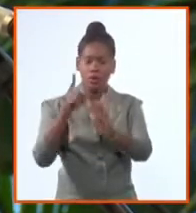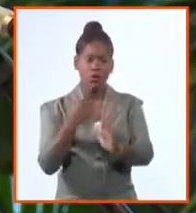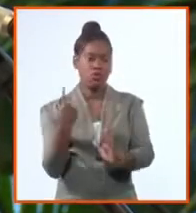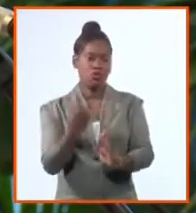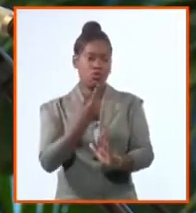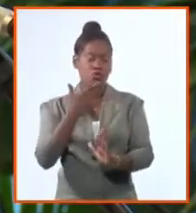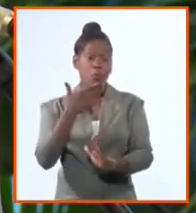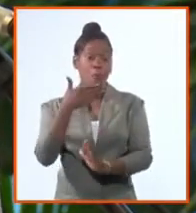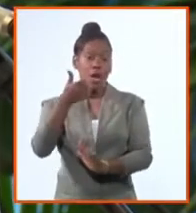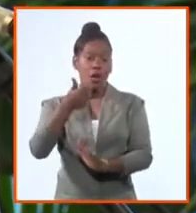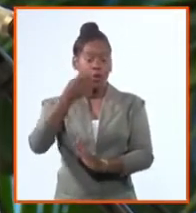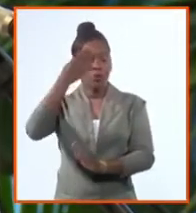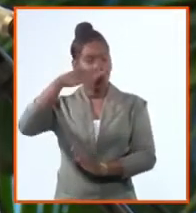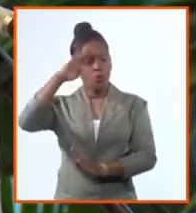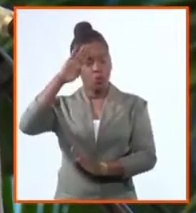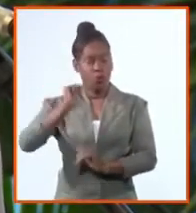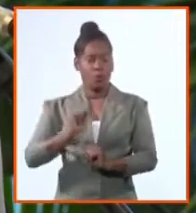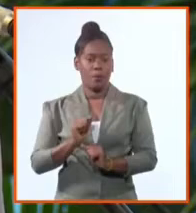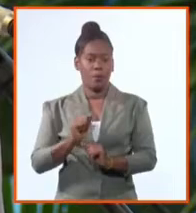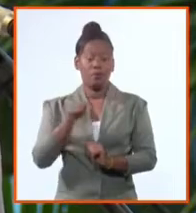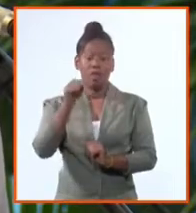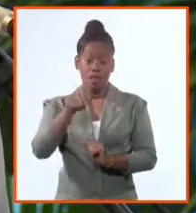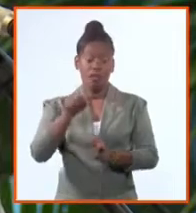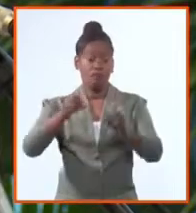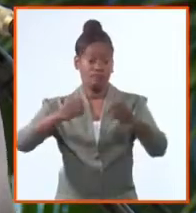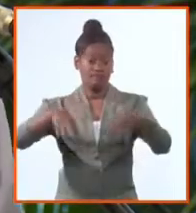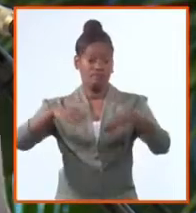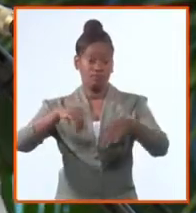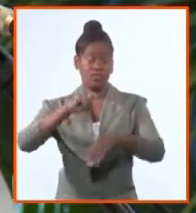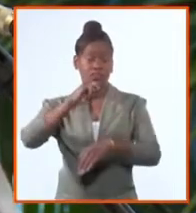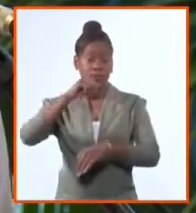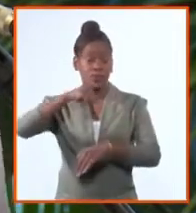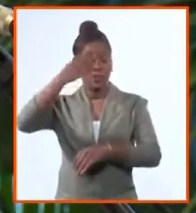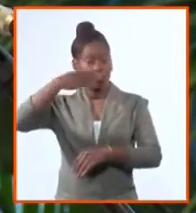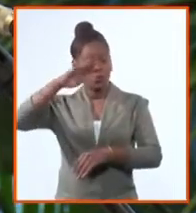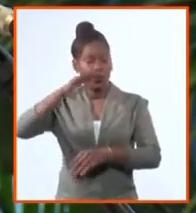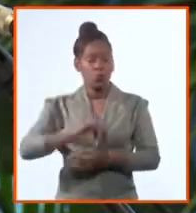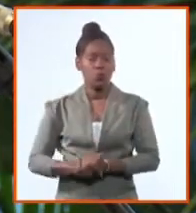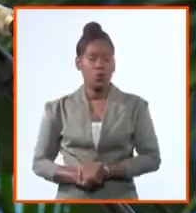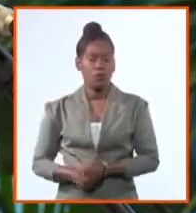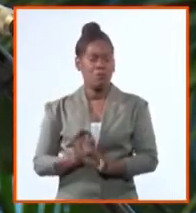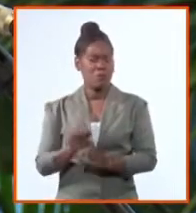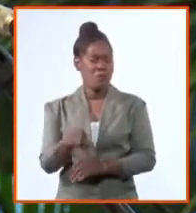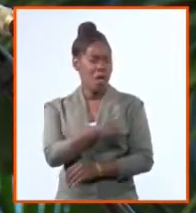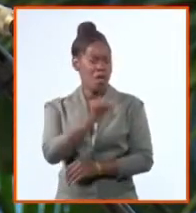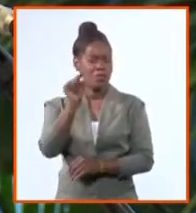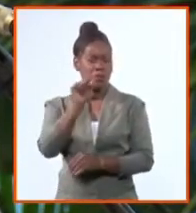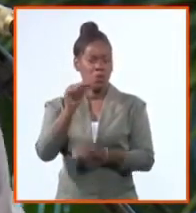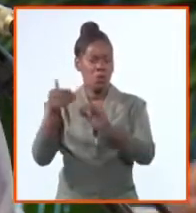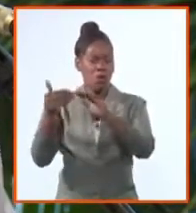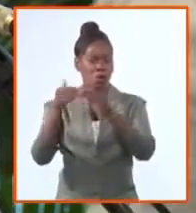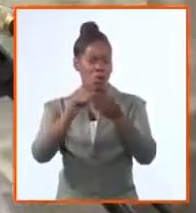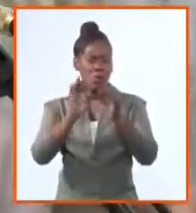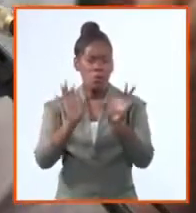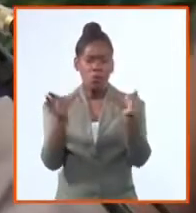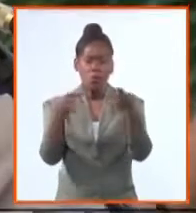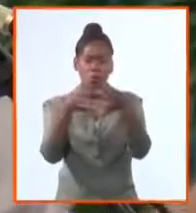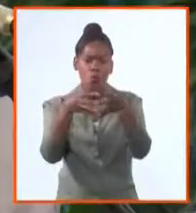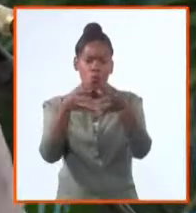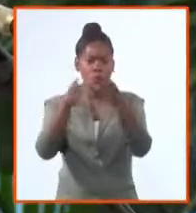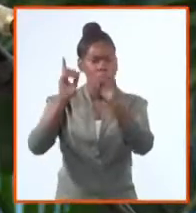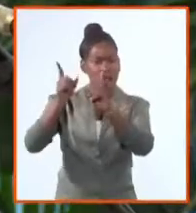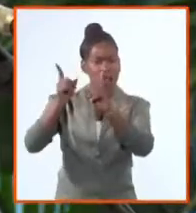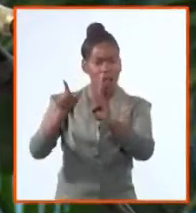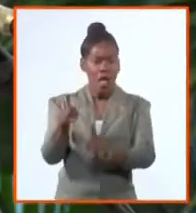enfrentamos, que por cierto, una de las discusiones, pudiéramos decir, conceptuales que tenemos, no